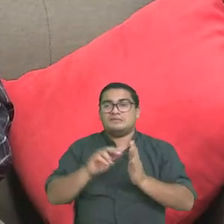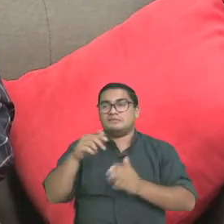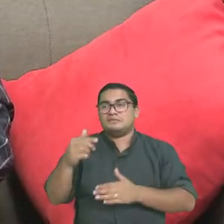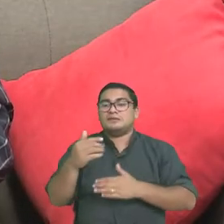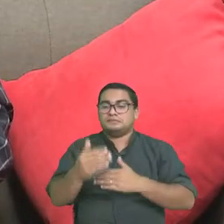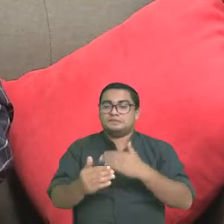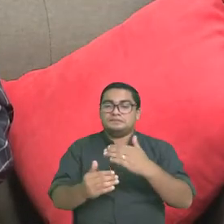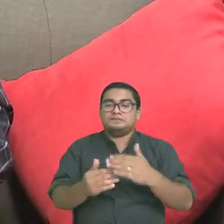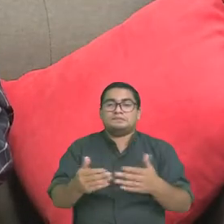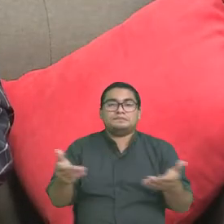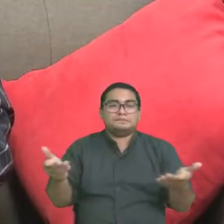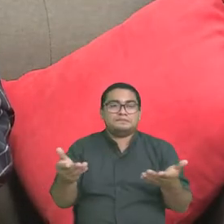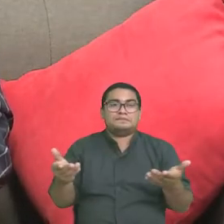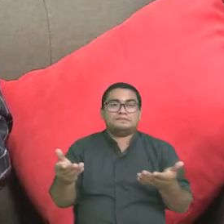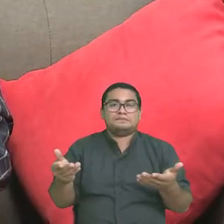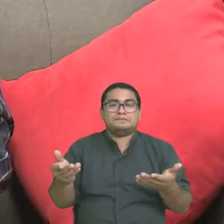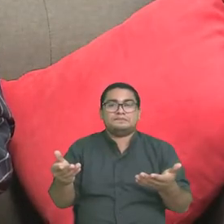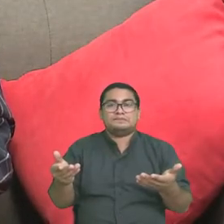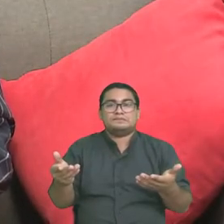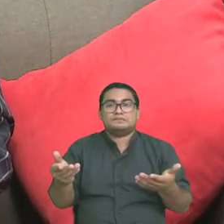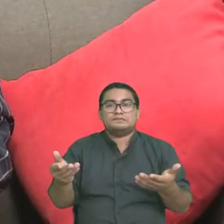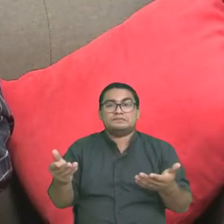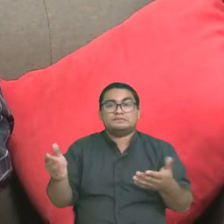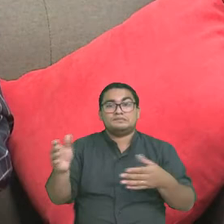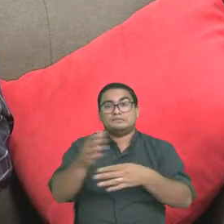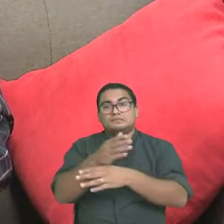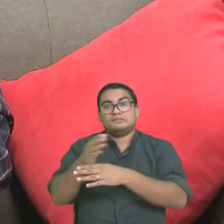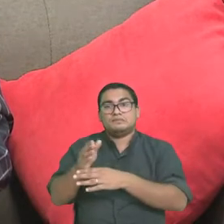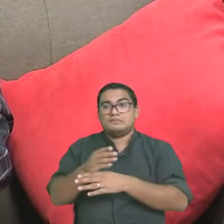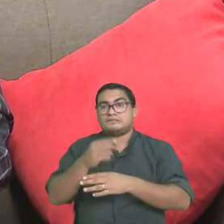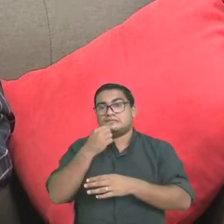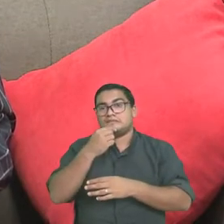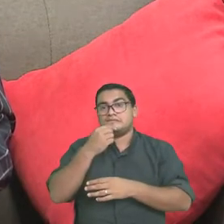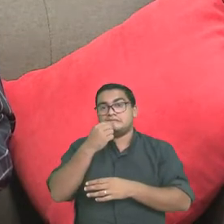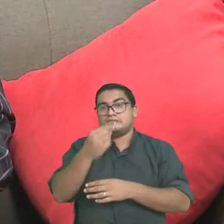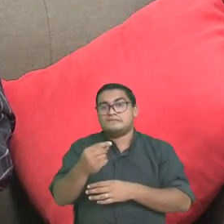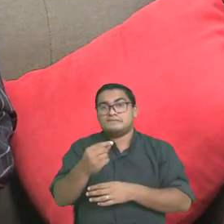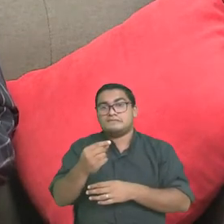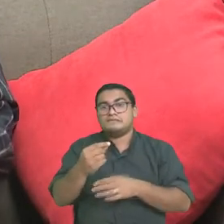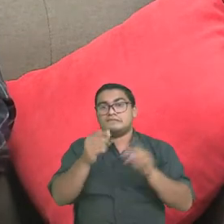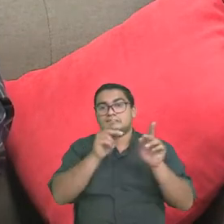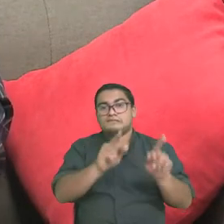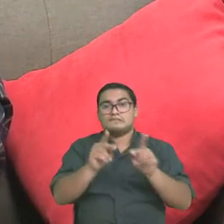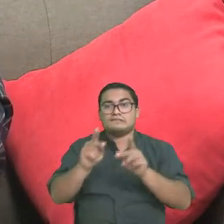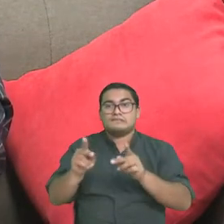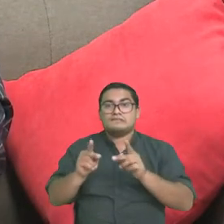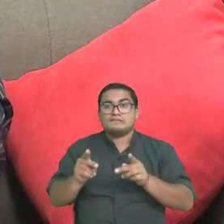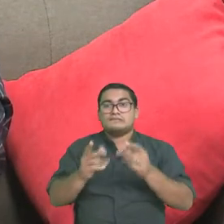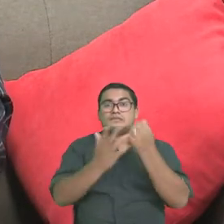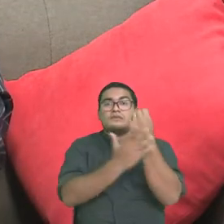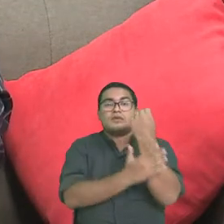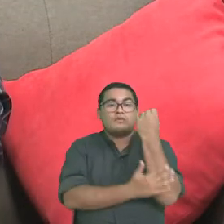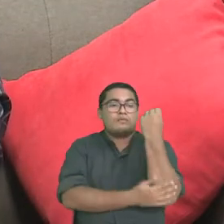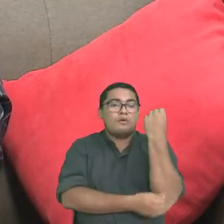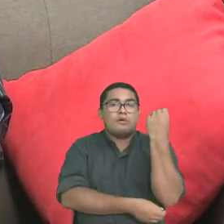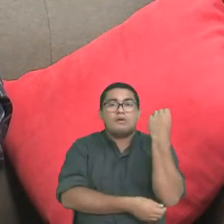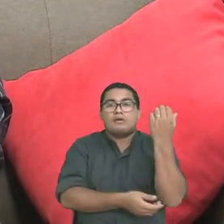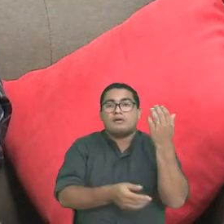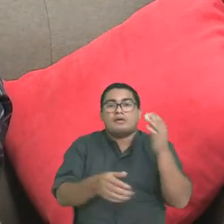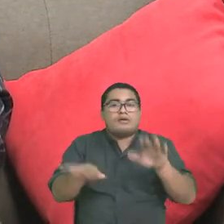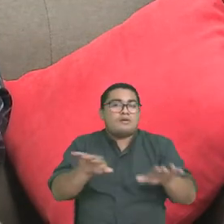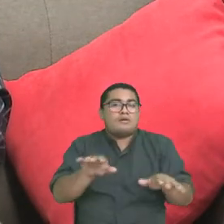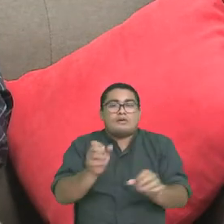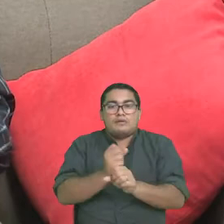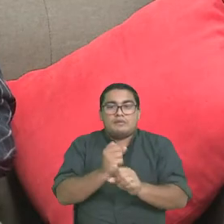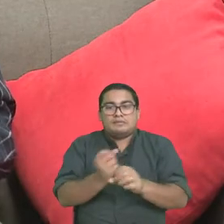y consolidando su cartera. Unos para desmitificar, uh-huh, en principio, que la gente en estado de pobreza no tiene capacidad